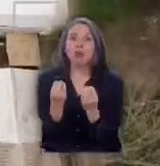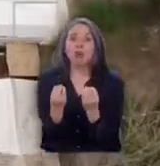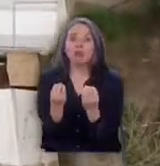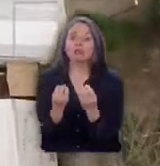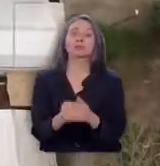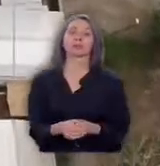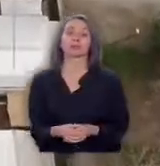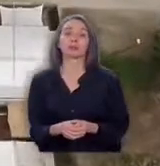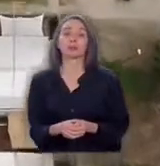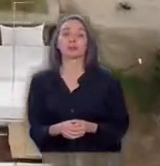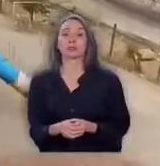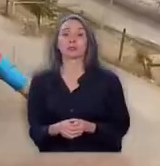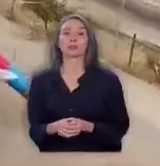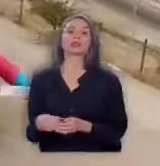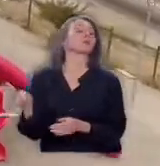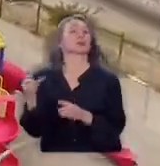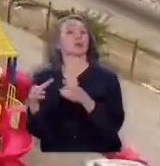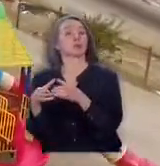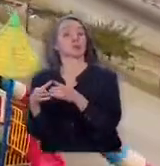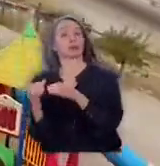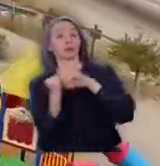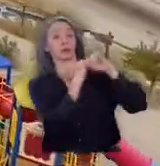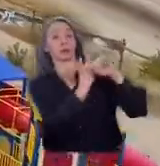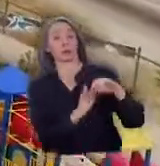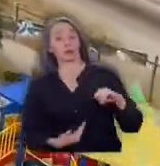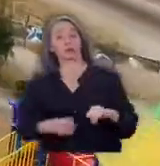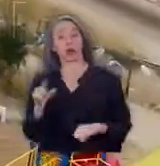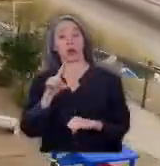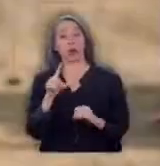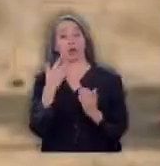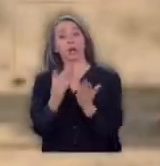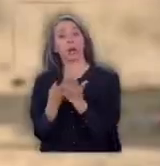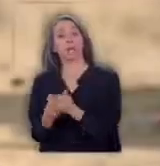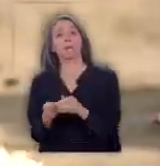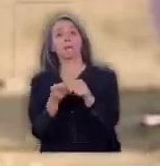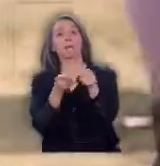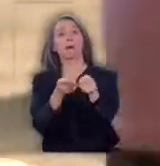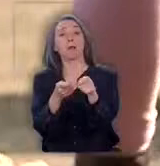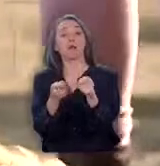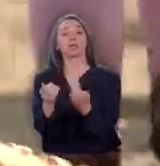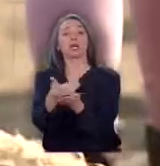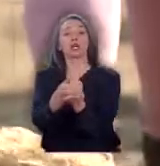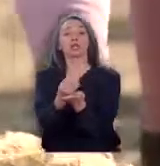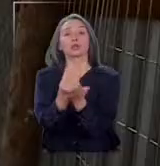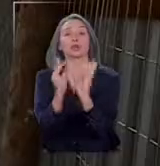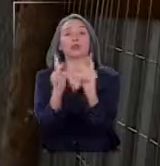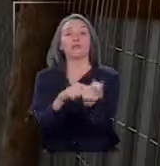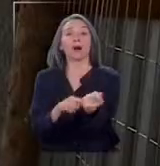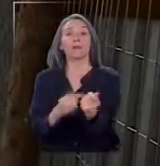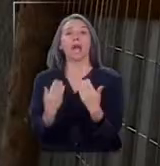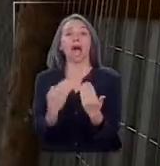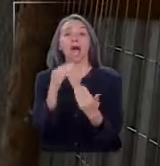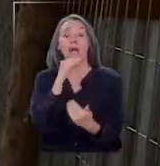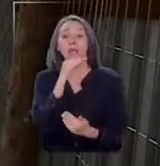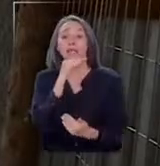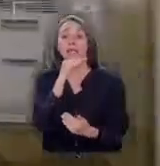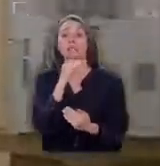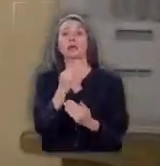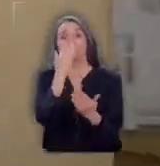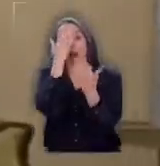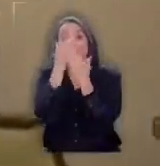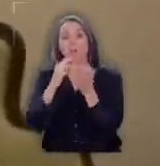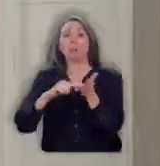social la oposición presentó este lunes su propuesta de ingreso familiar de emergencia para enfrentar los efectos